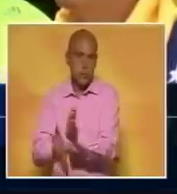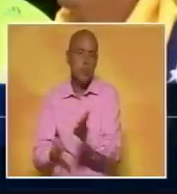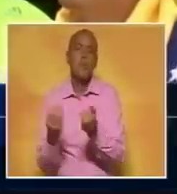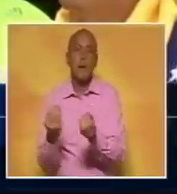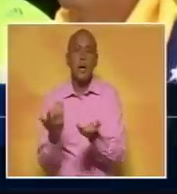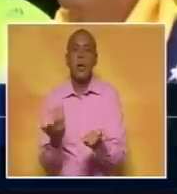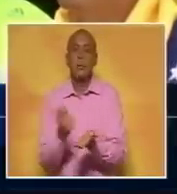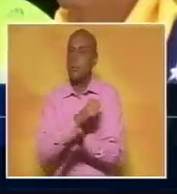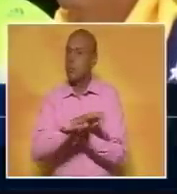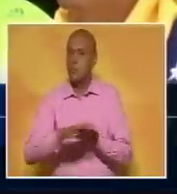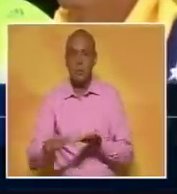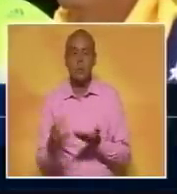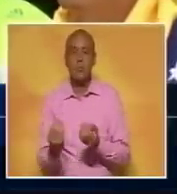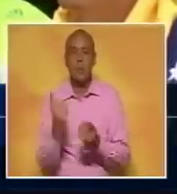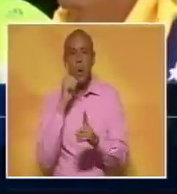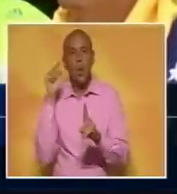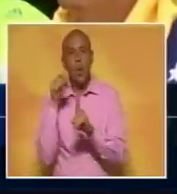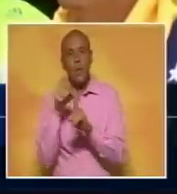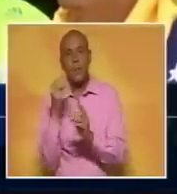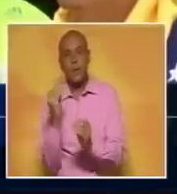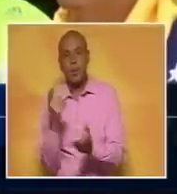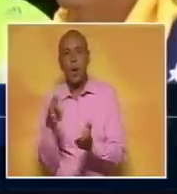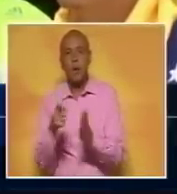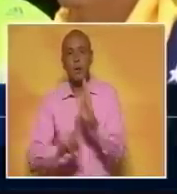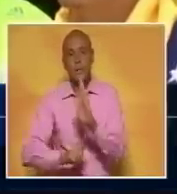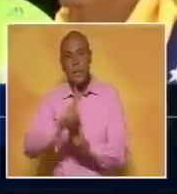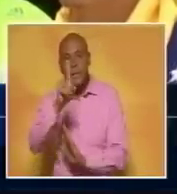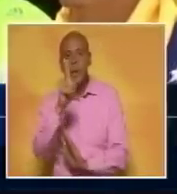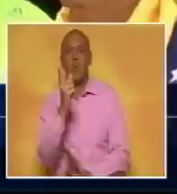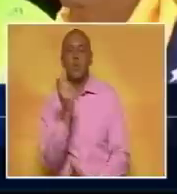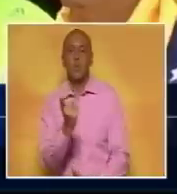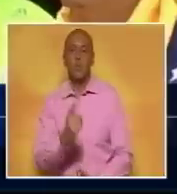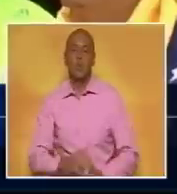de desarrollo y de